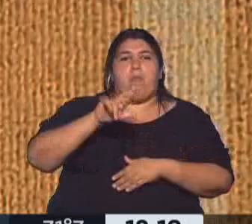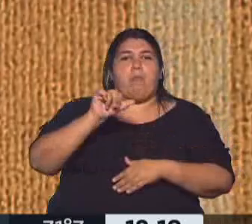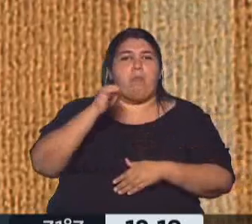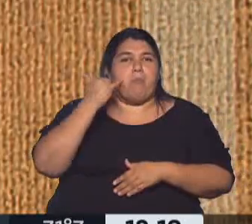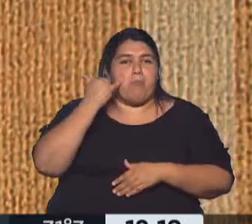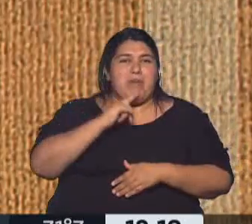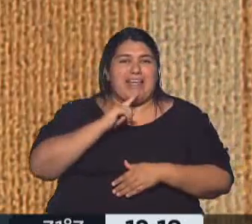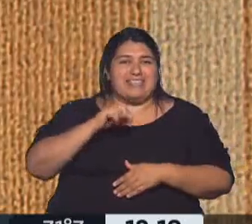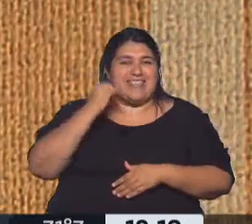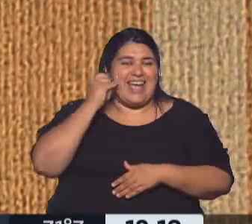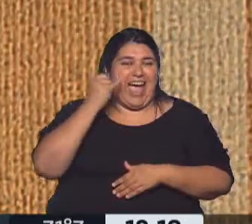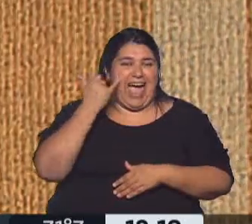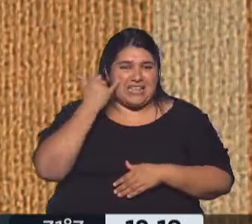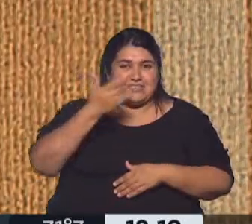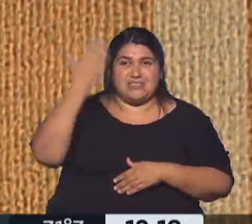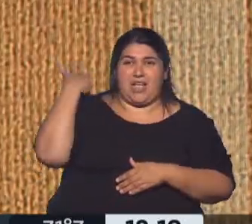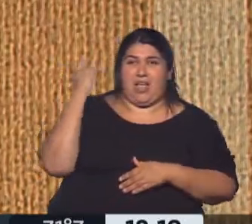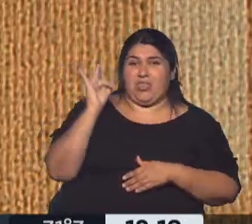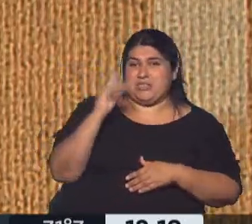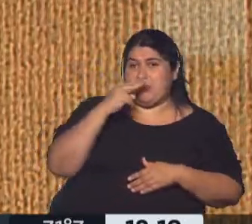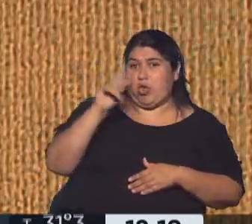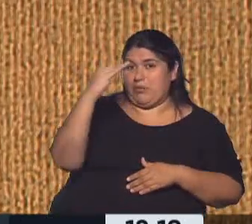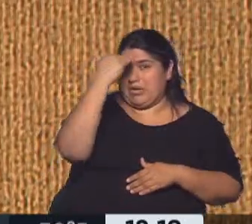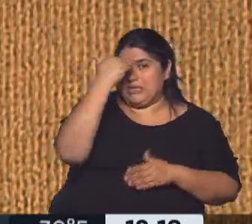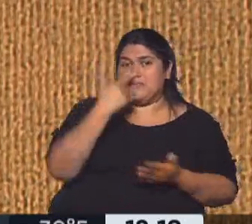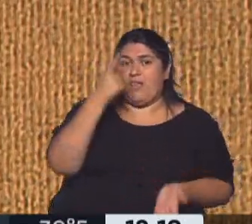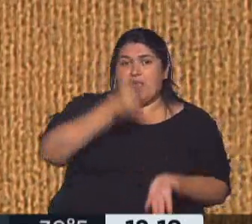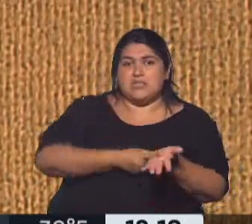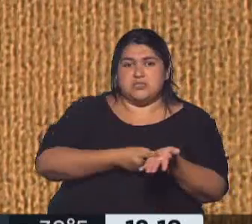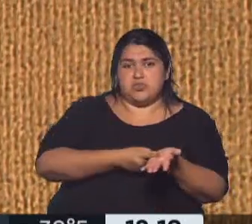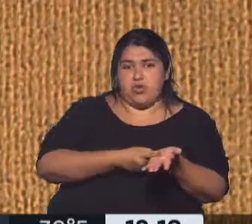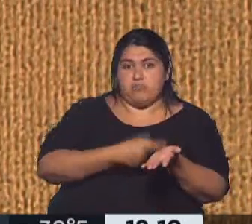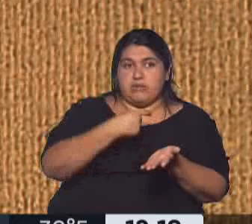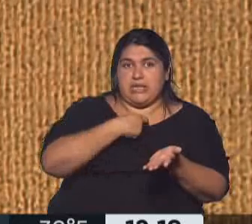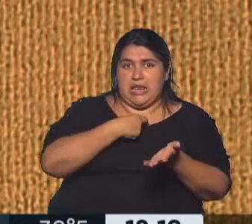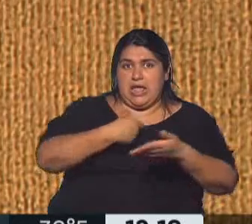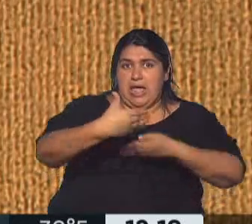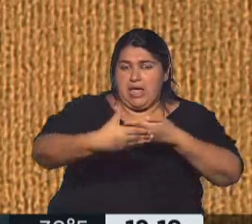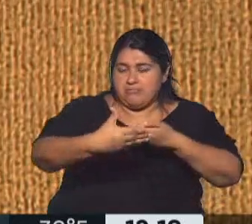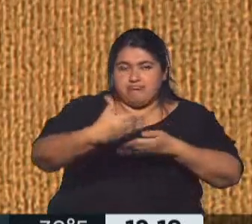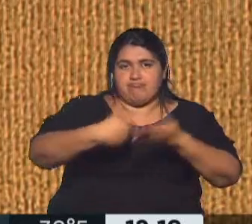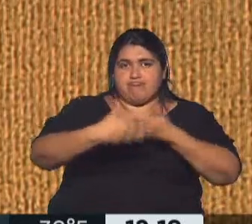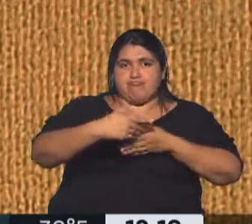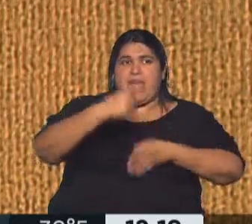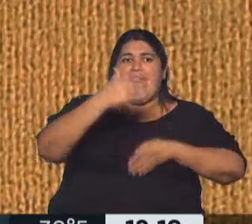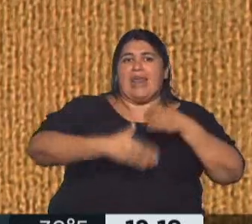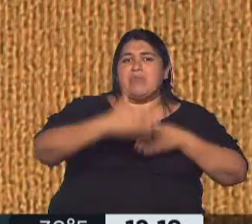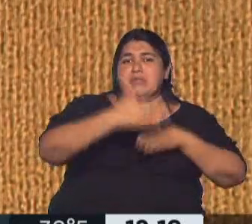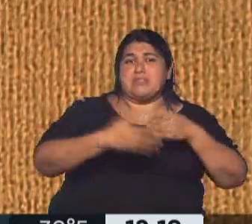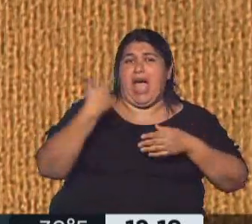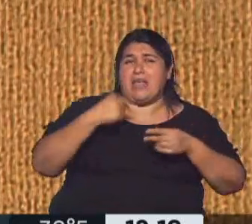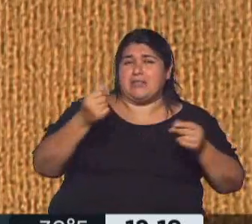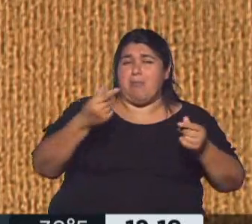primer ministro de Economía de Macri, allá en diciembre de 2015, cuando empezó a eliminar las limitaciones que había para la compra de